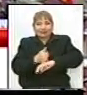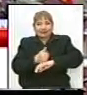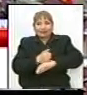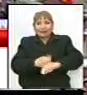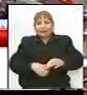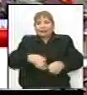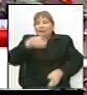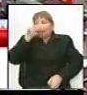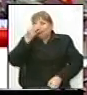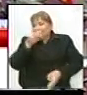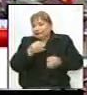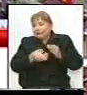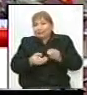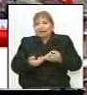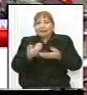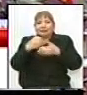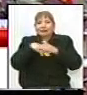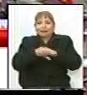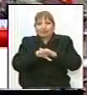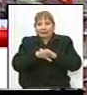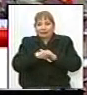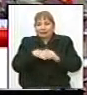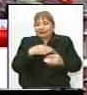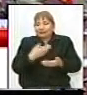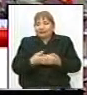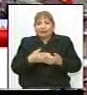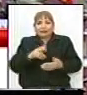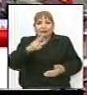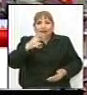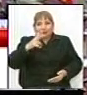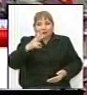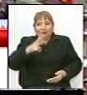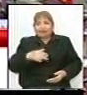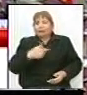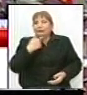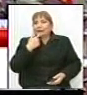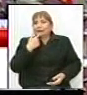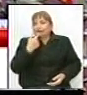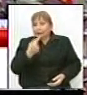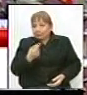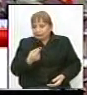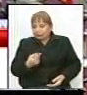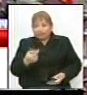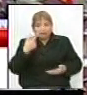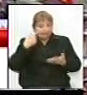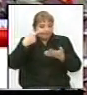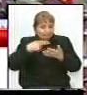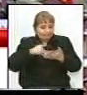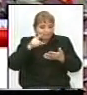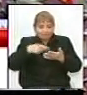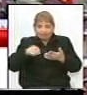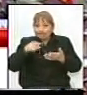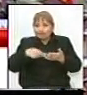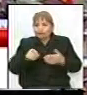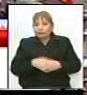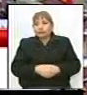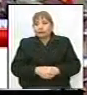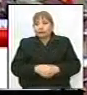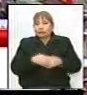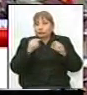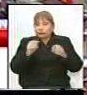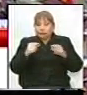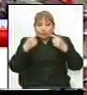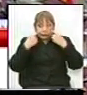jurídica incorporó indebidamente a un tercero. Y si seguimos revisando, acá también se dice que a nivel